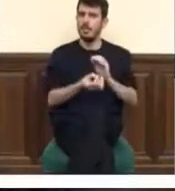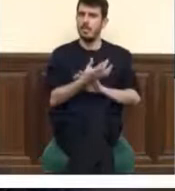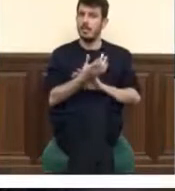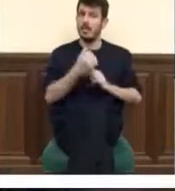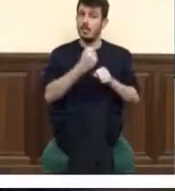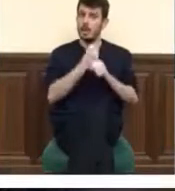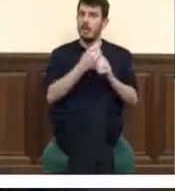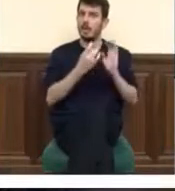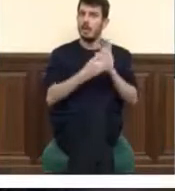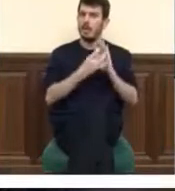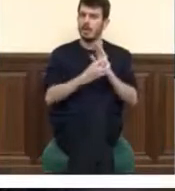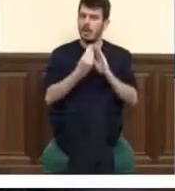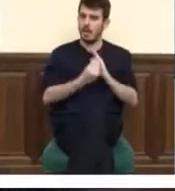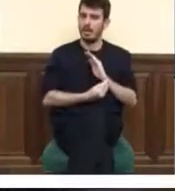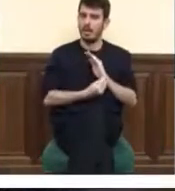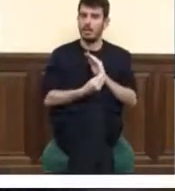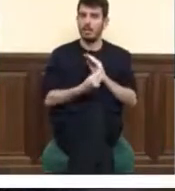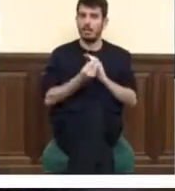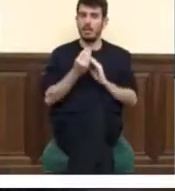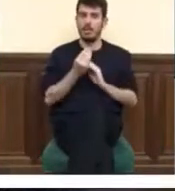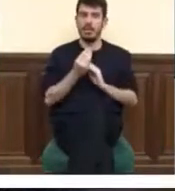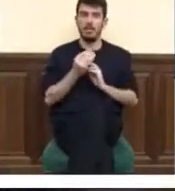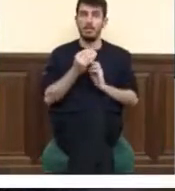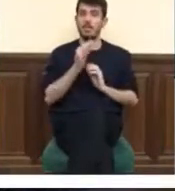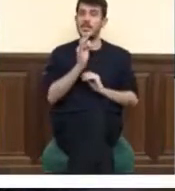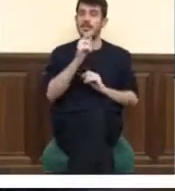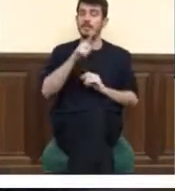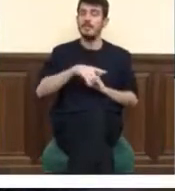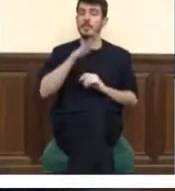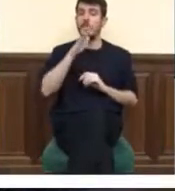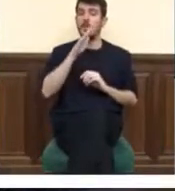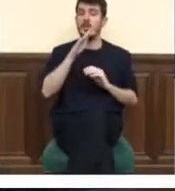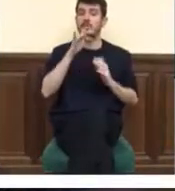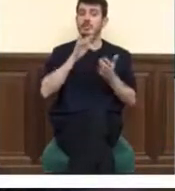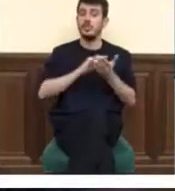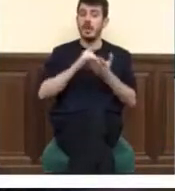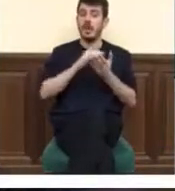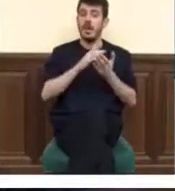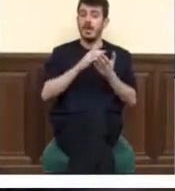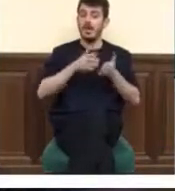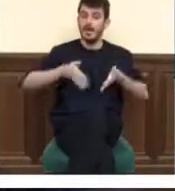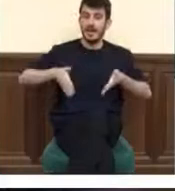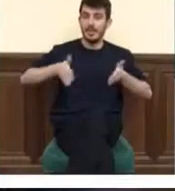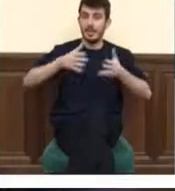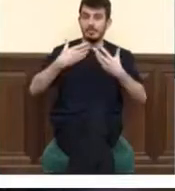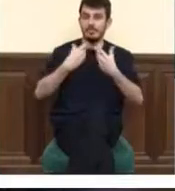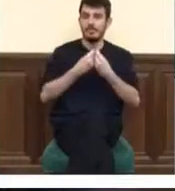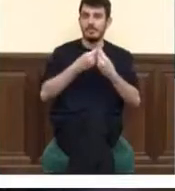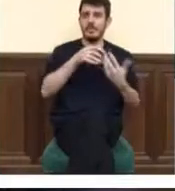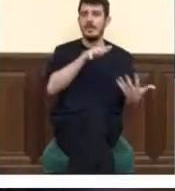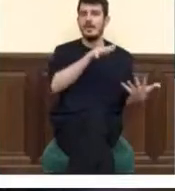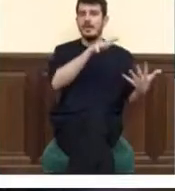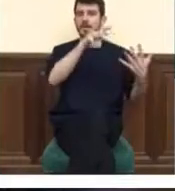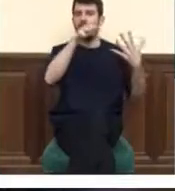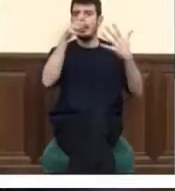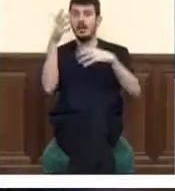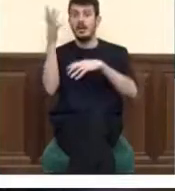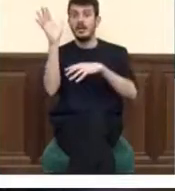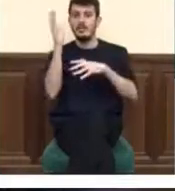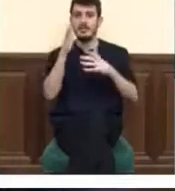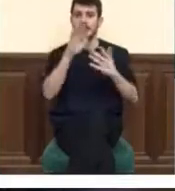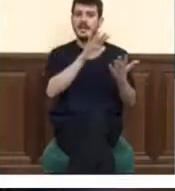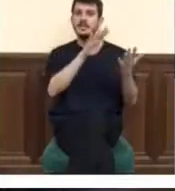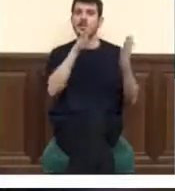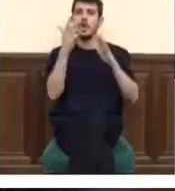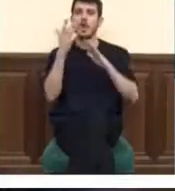calidad. Positiva porque está en la senda de la transición ecológica que todos y